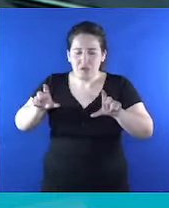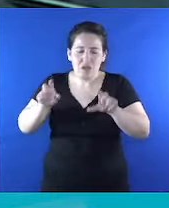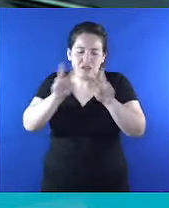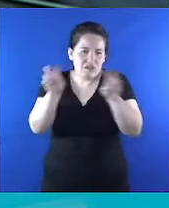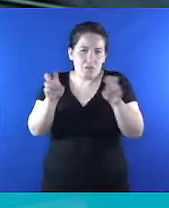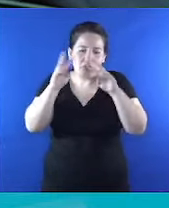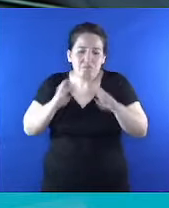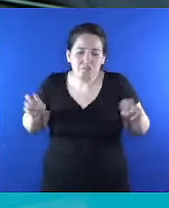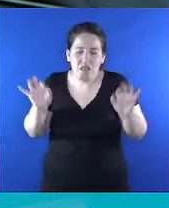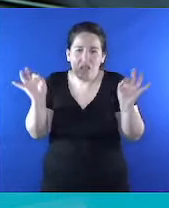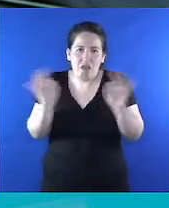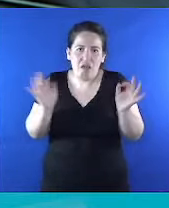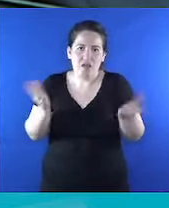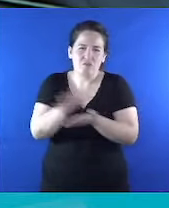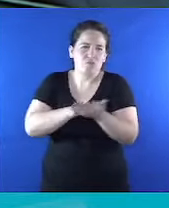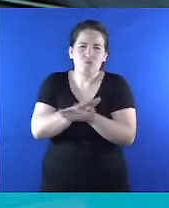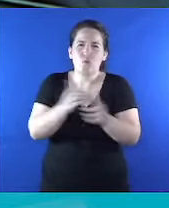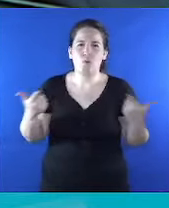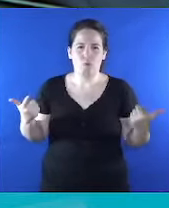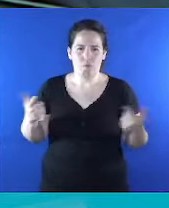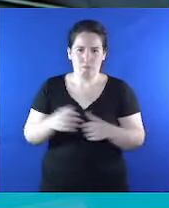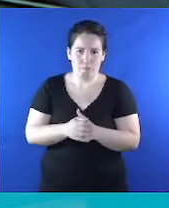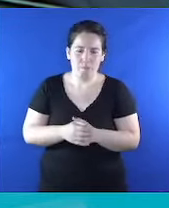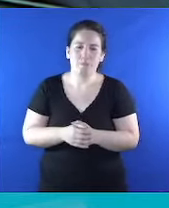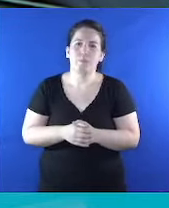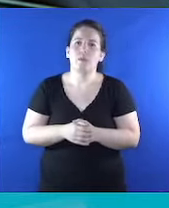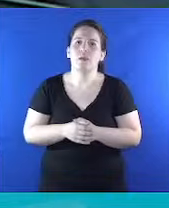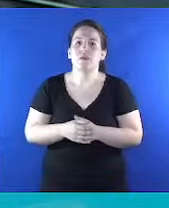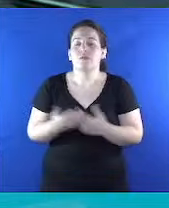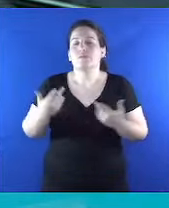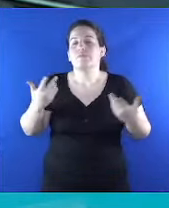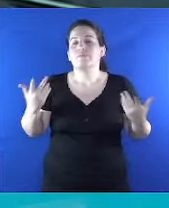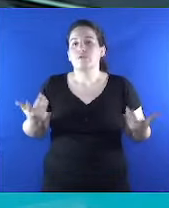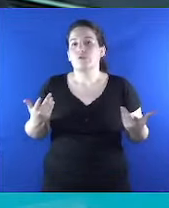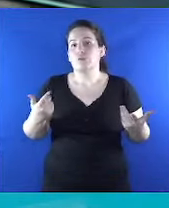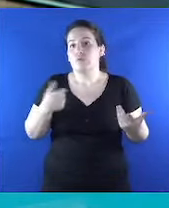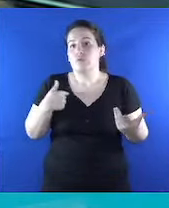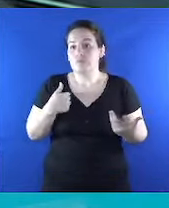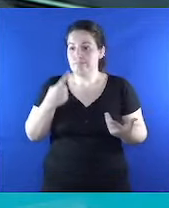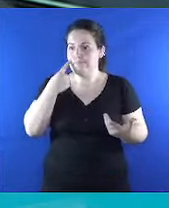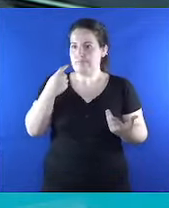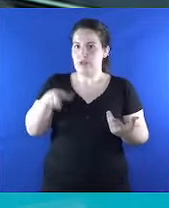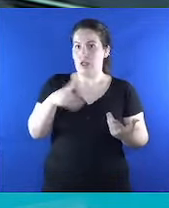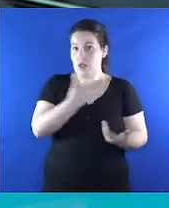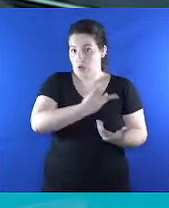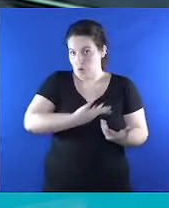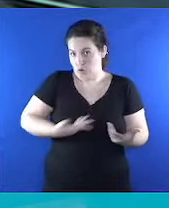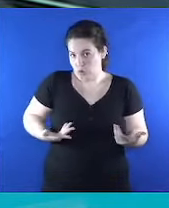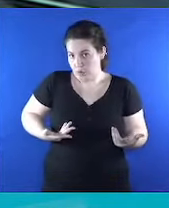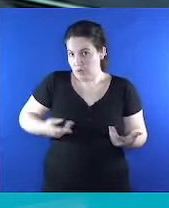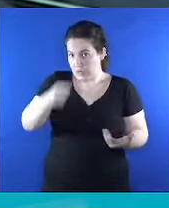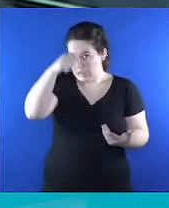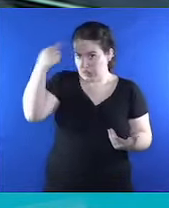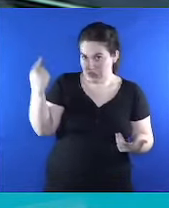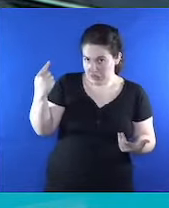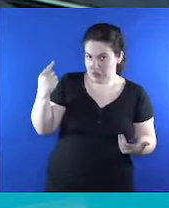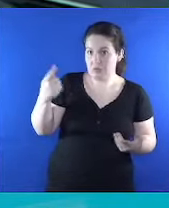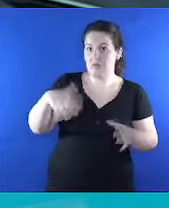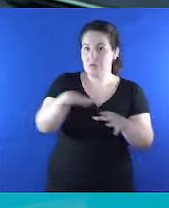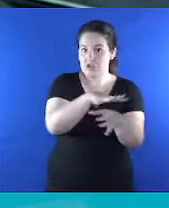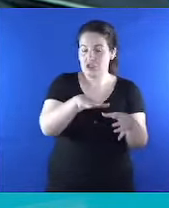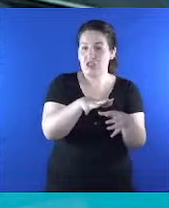podido resolver dicho esto uno encuentra una voluntad del gobierno nacional y de sus